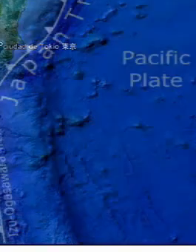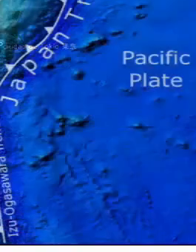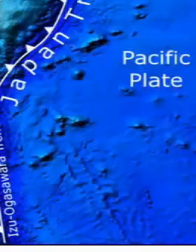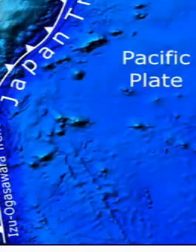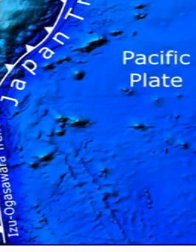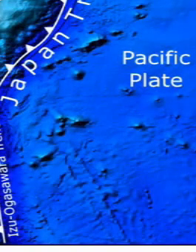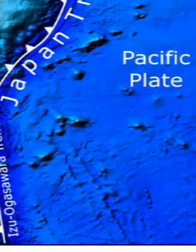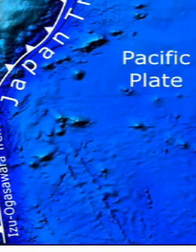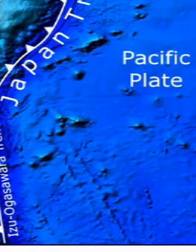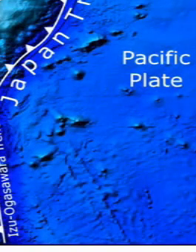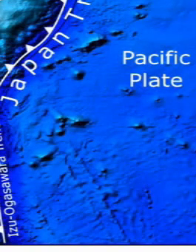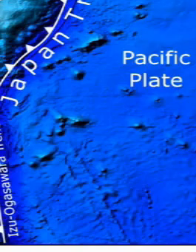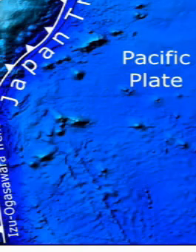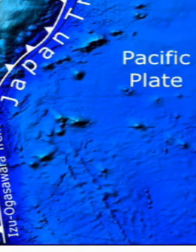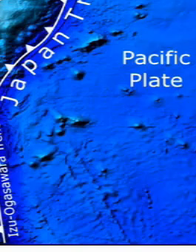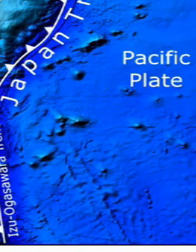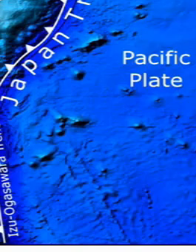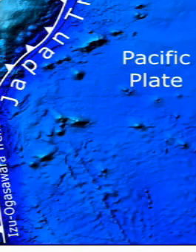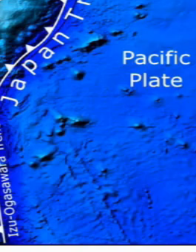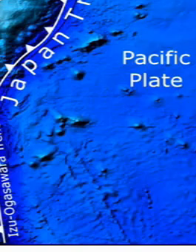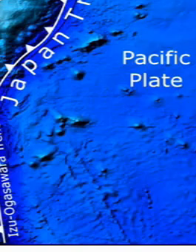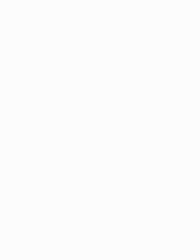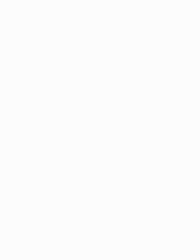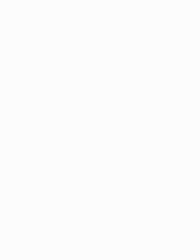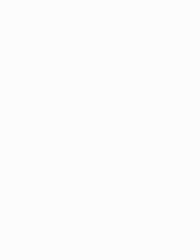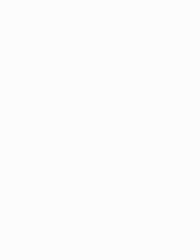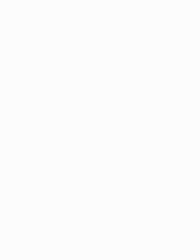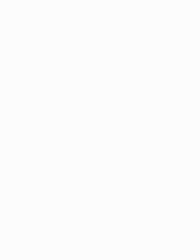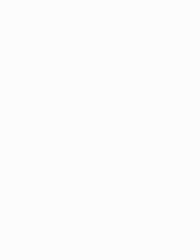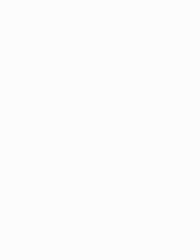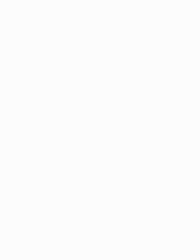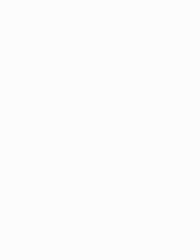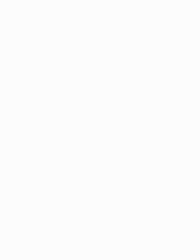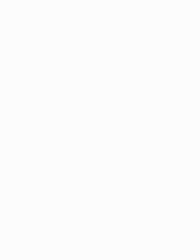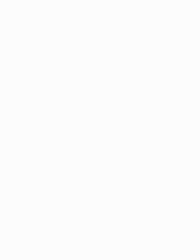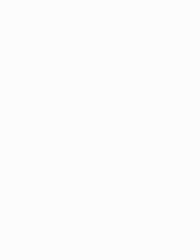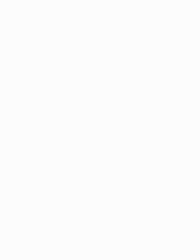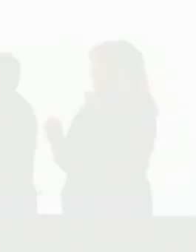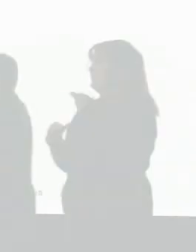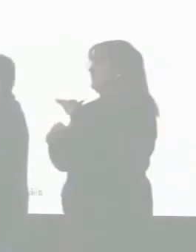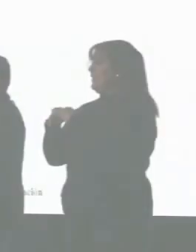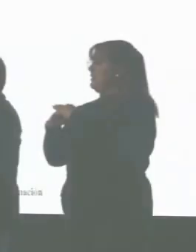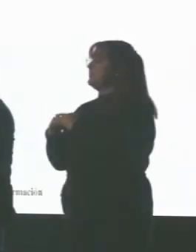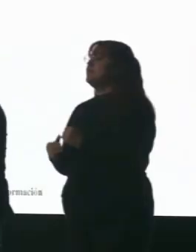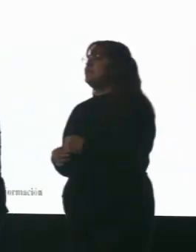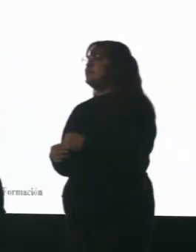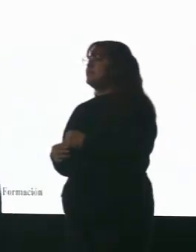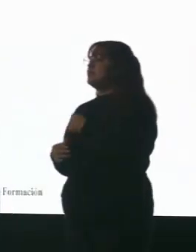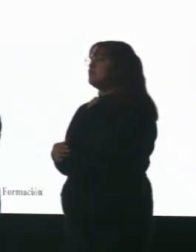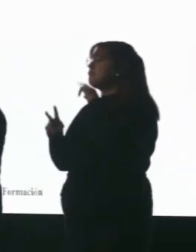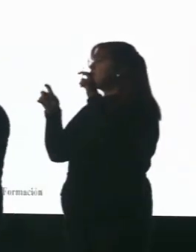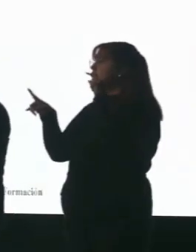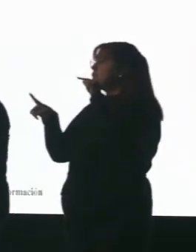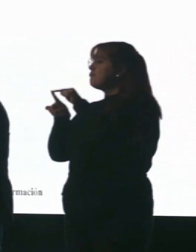¿ya? Sería como un régimen tectónico similar. ¿Qué es lo que quiere decir esto? A lo que yo voy es que los